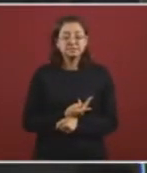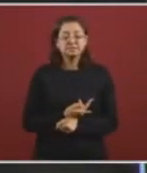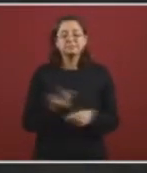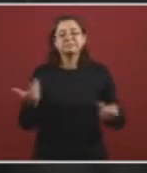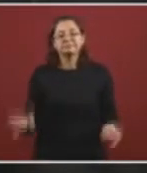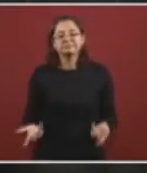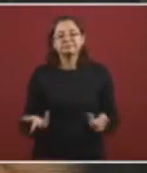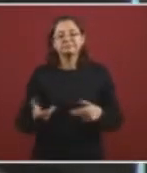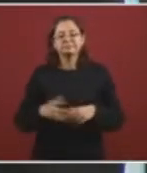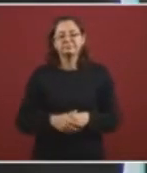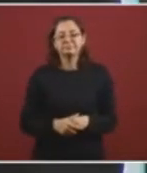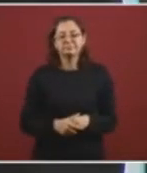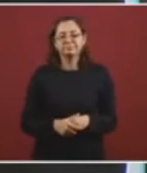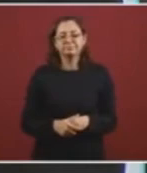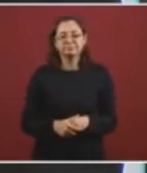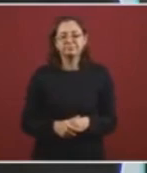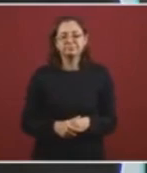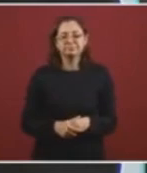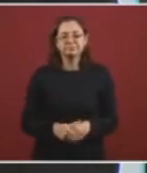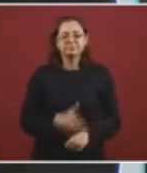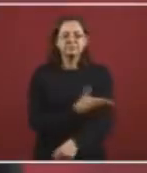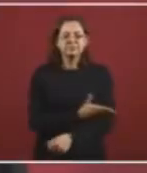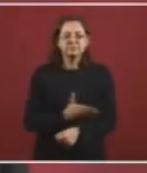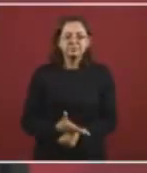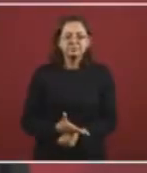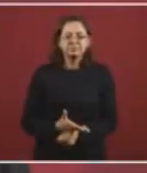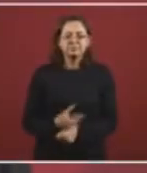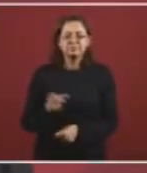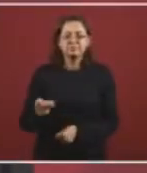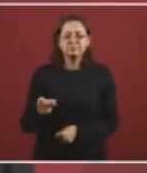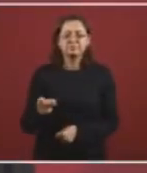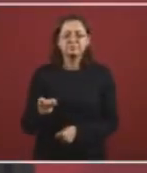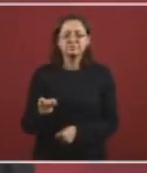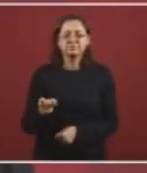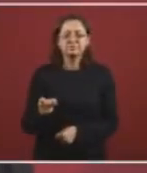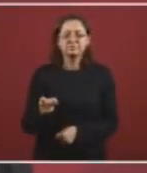Madero tuvo que apoyarse